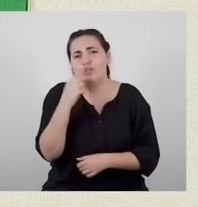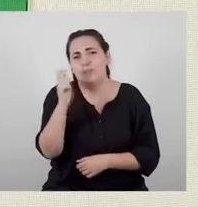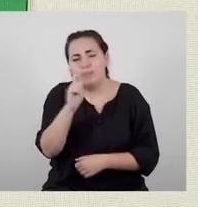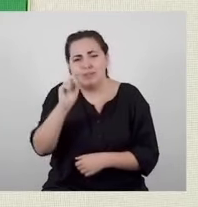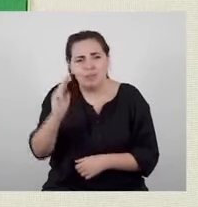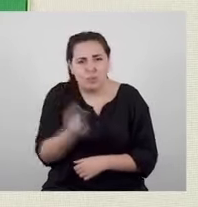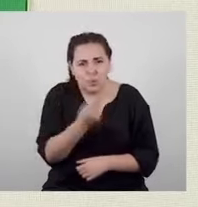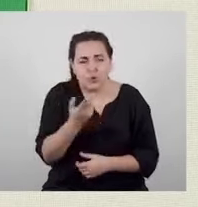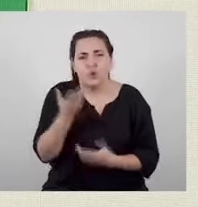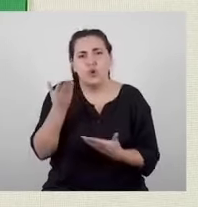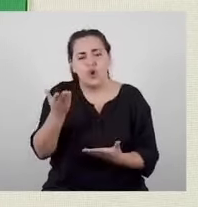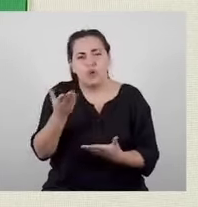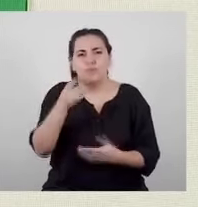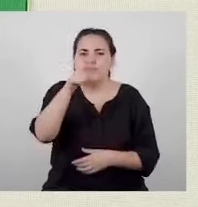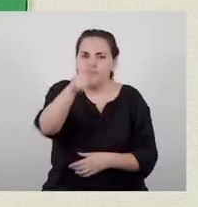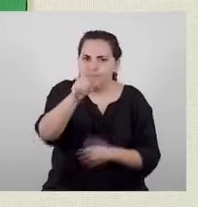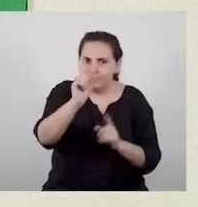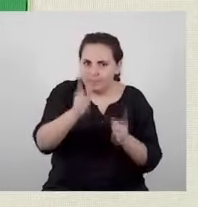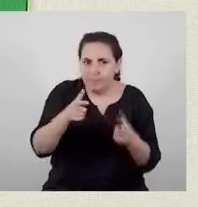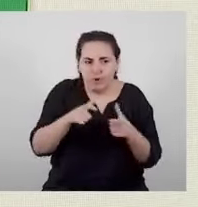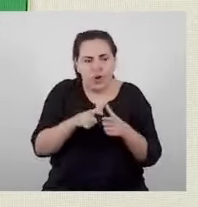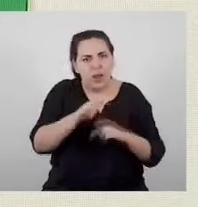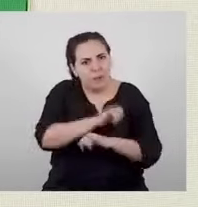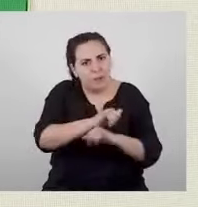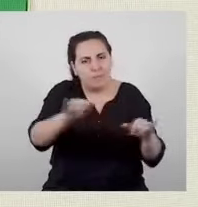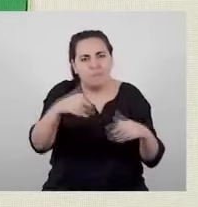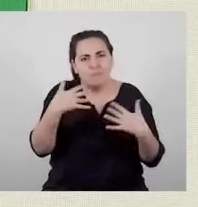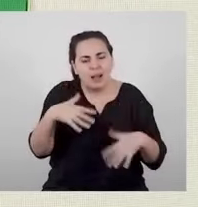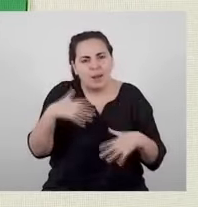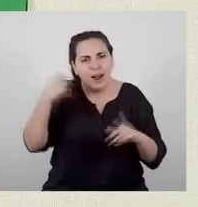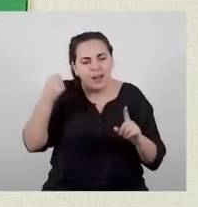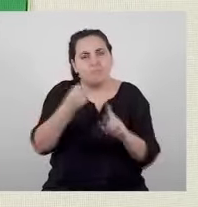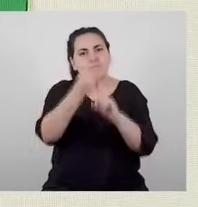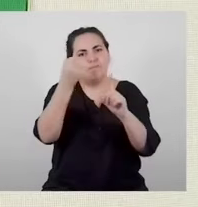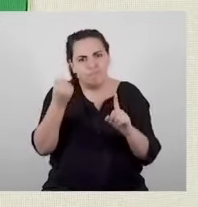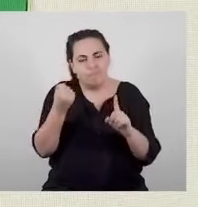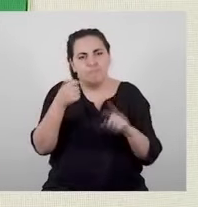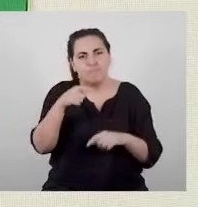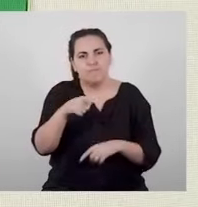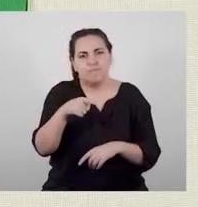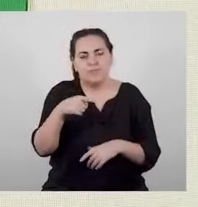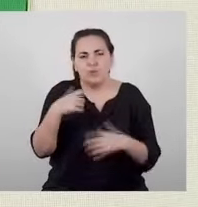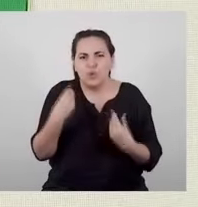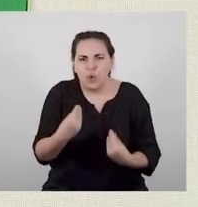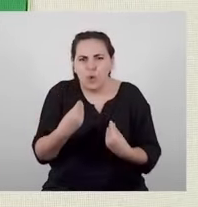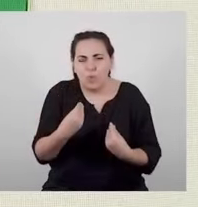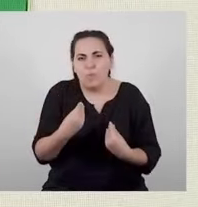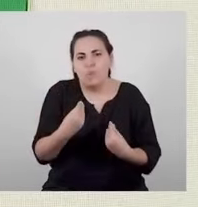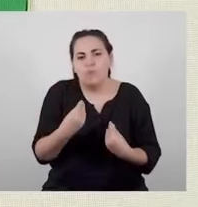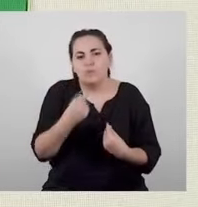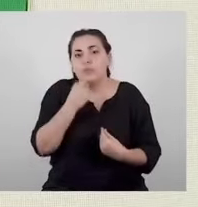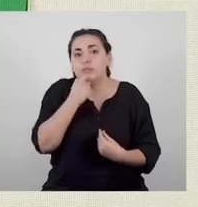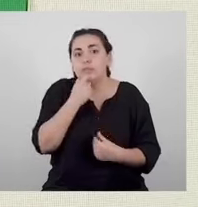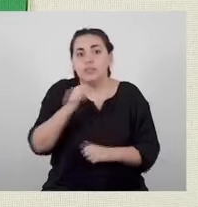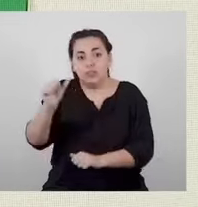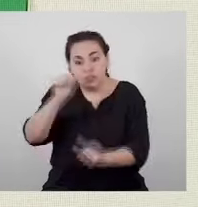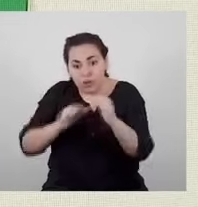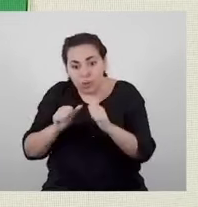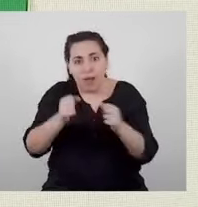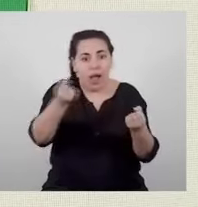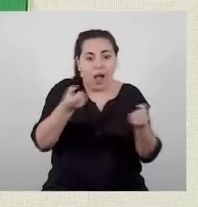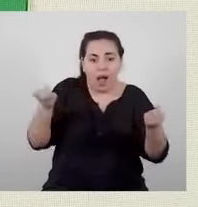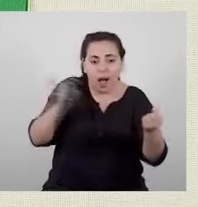cómo puede ser es tan loco que no entendamos que si tomamos no nos podemos subir al auto